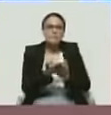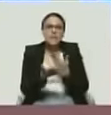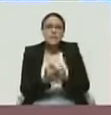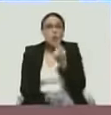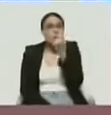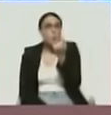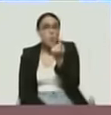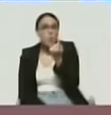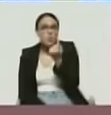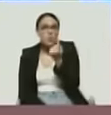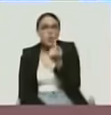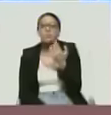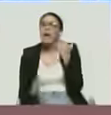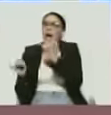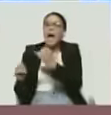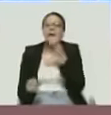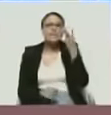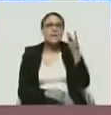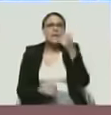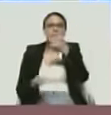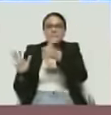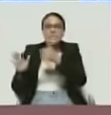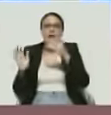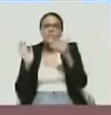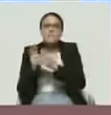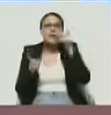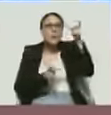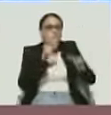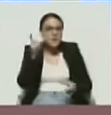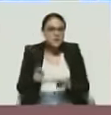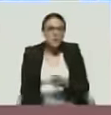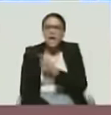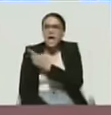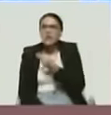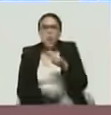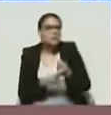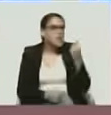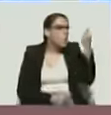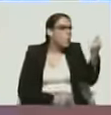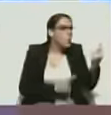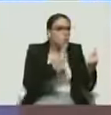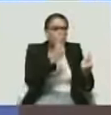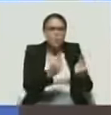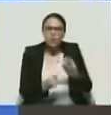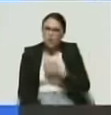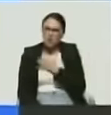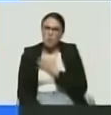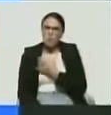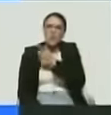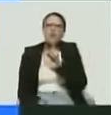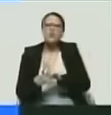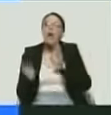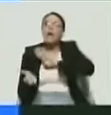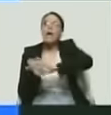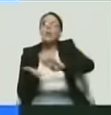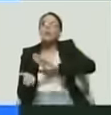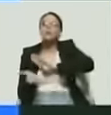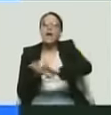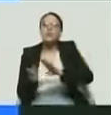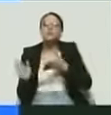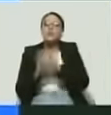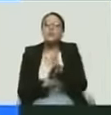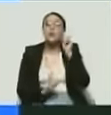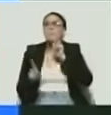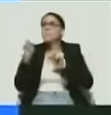36 mil personas. Se les derrumba, mira, se les está derrumbando de manera estrepitosa todas esas mentiras que